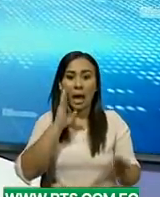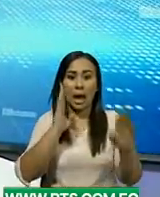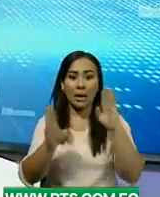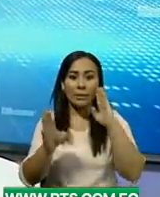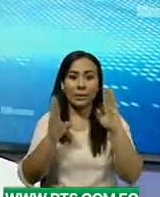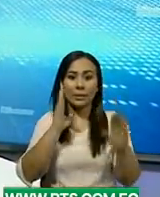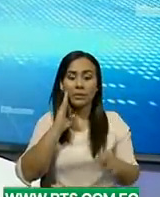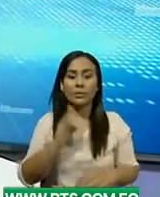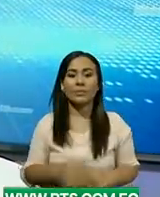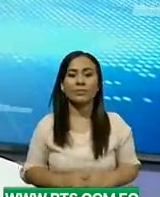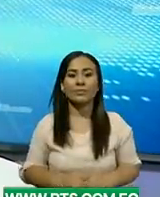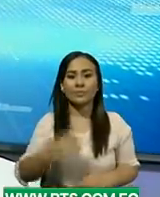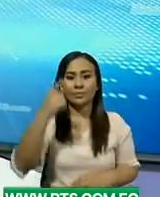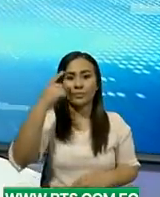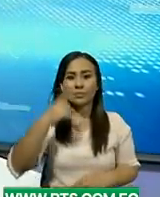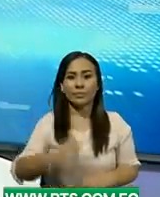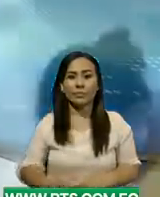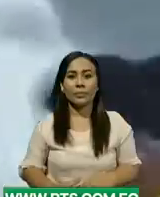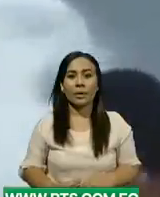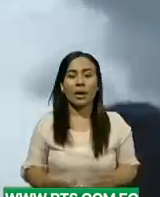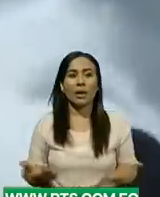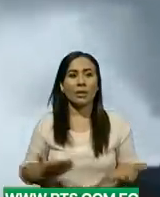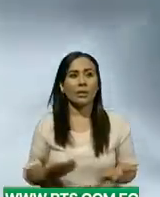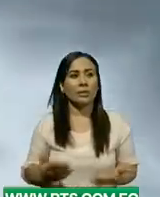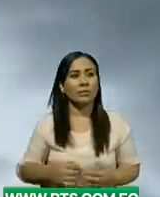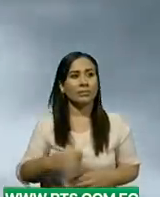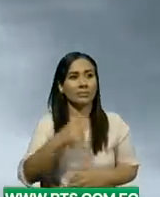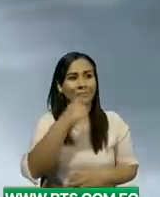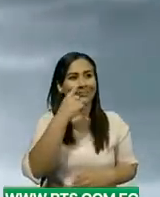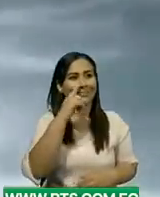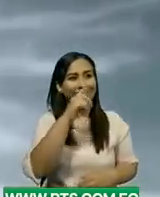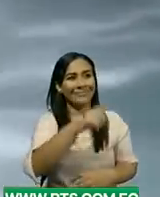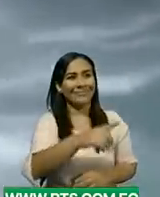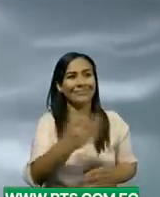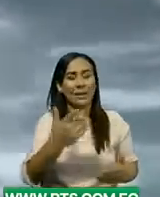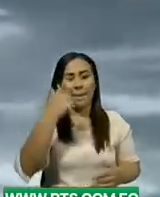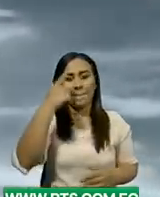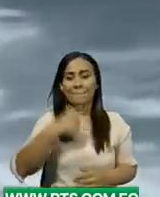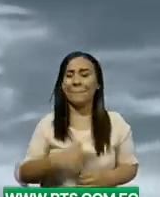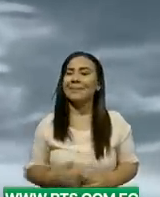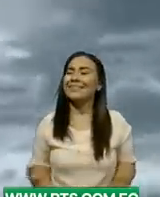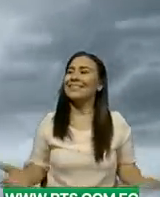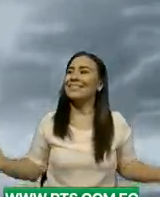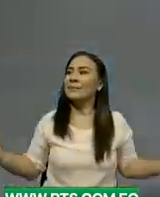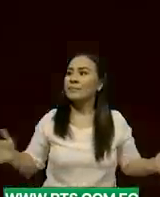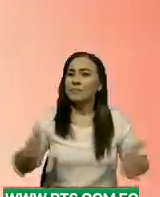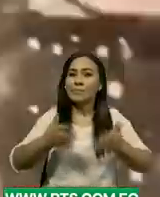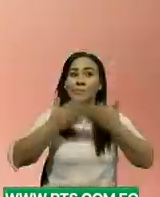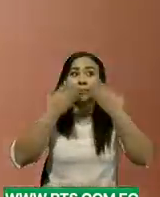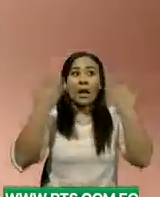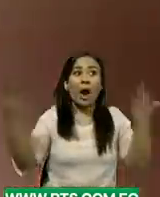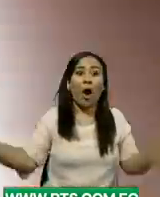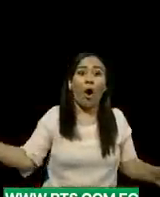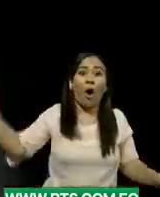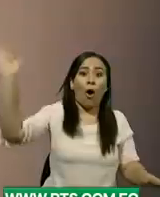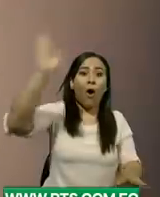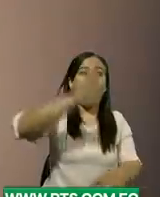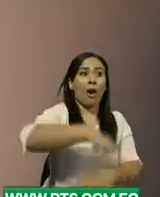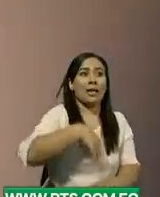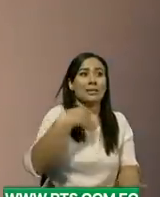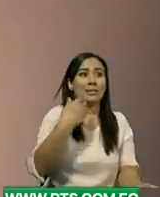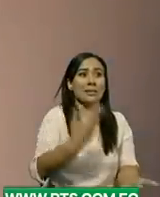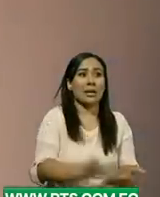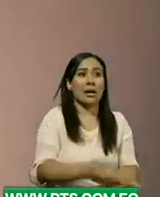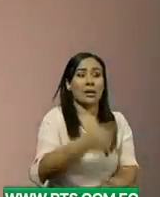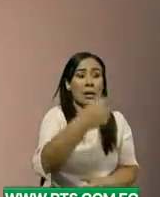atención, una turista posaba en un acantilado de Bali, Indonesia, cuando una fuerte ola la arrastró.